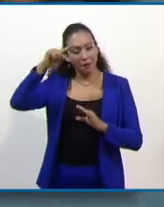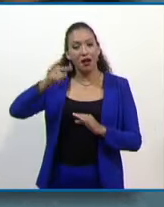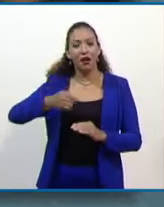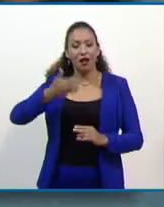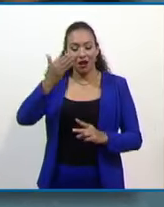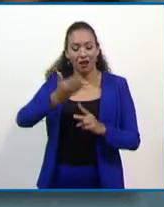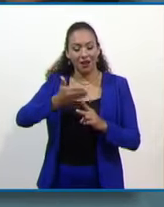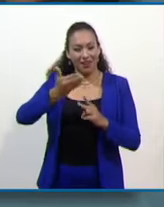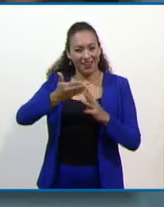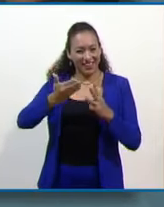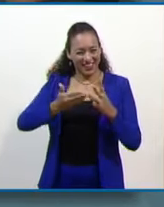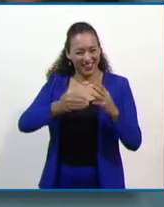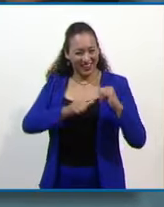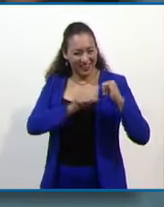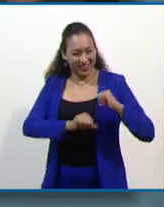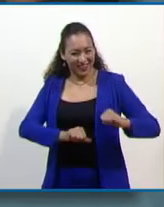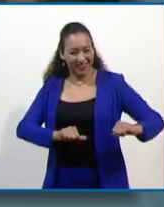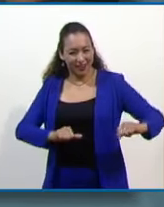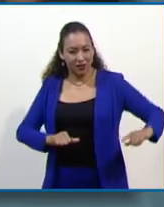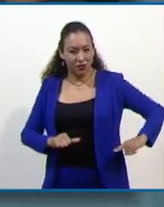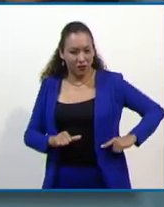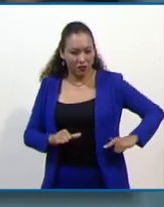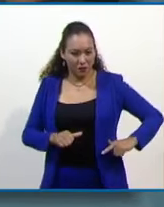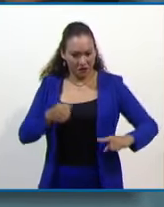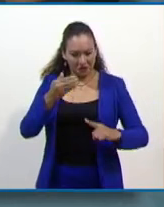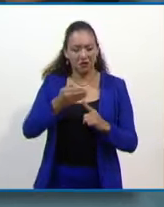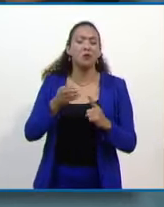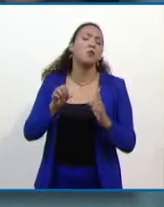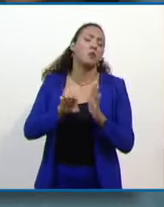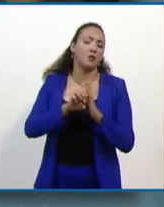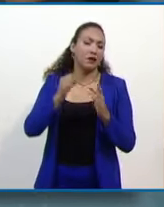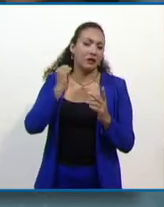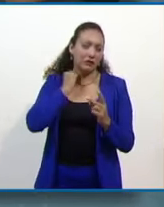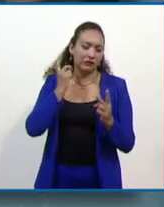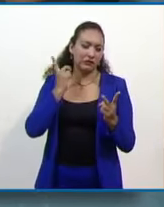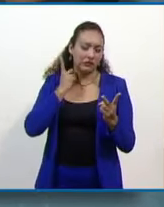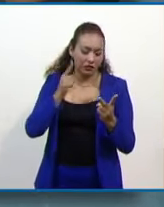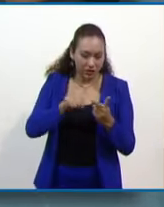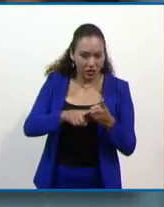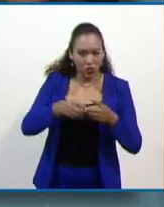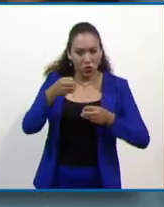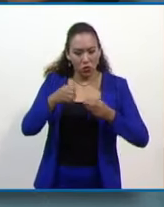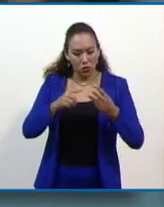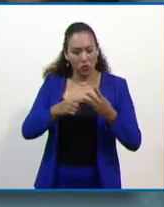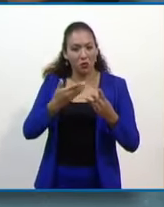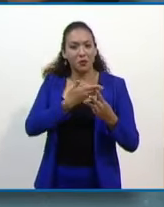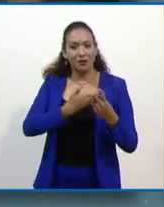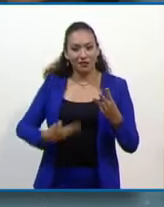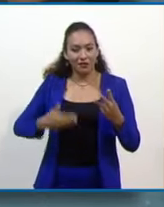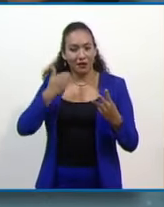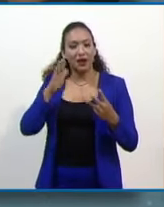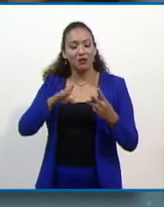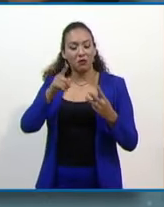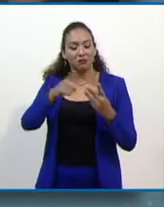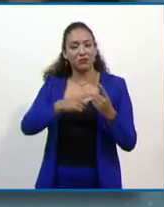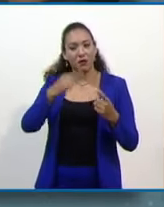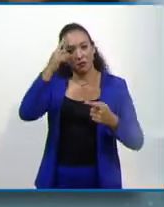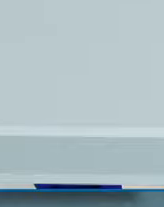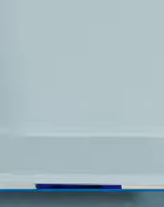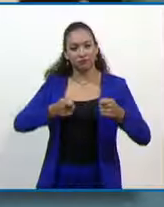que modificar el método de selección de los juzgadores vaya a mejorar el sistema de impartición de justicia.